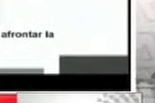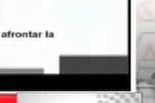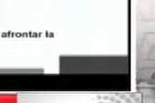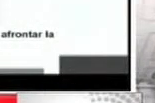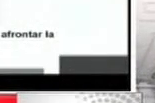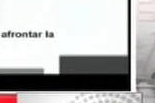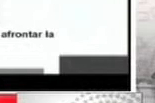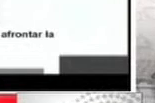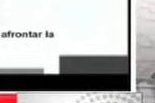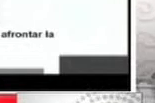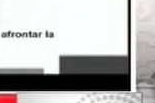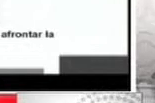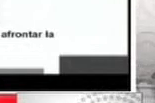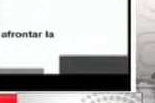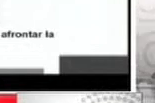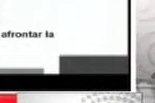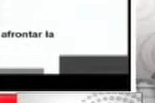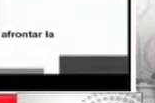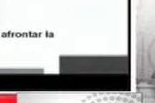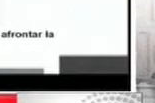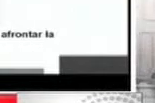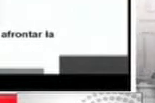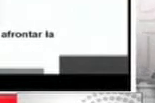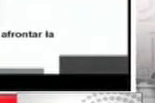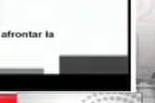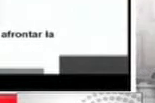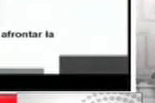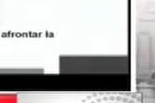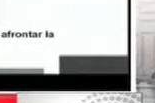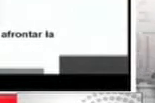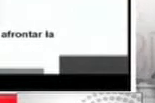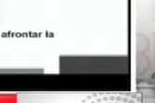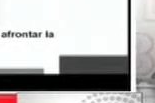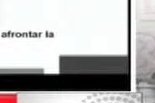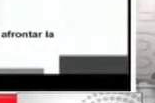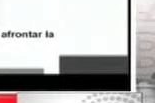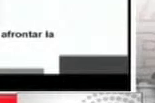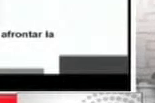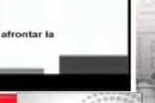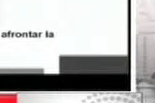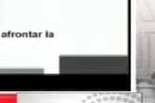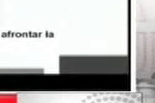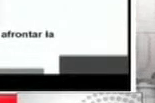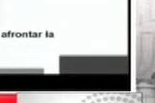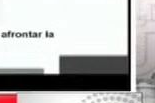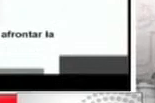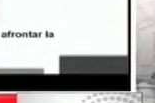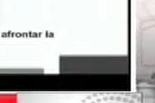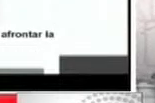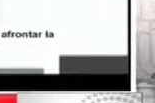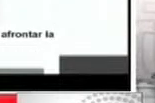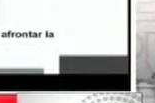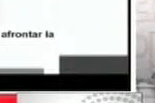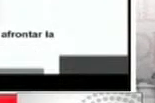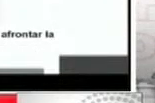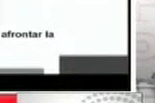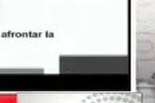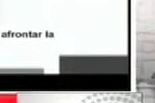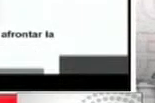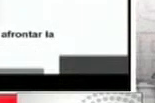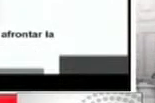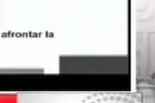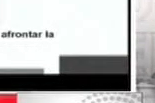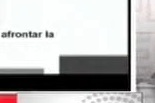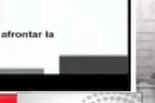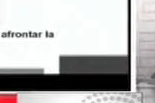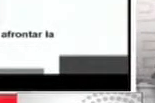Esto que estamos hablando son de presupuestos de apertura, pero esperemos que esto se incremente en varias áreas. Ustedes saben que este